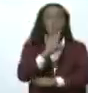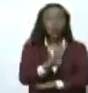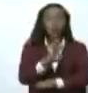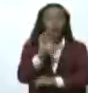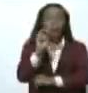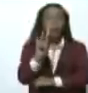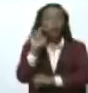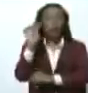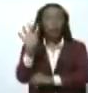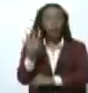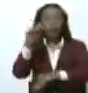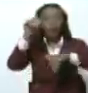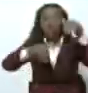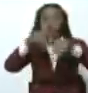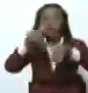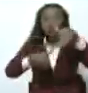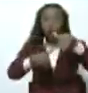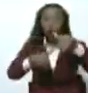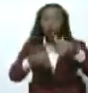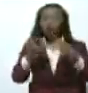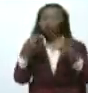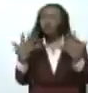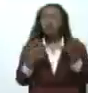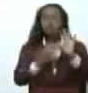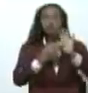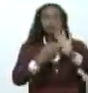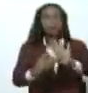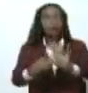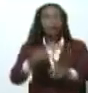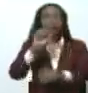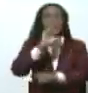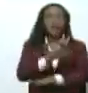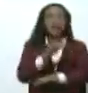92.424 votos, lo que representa un